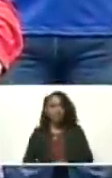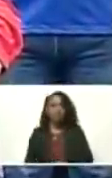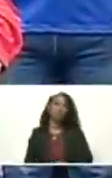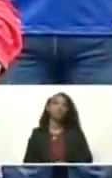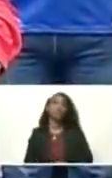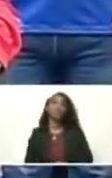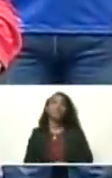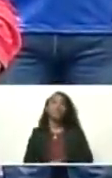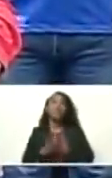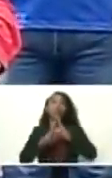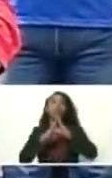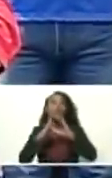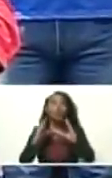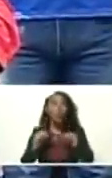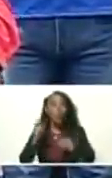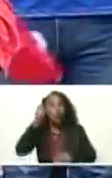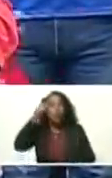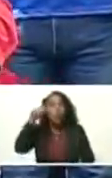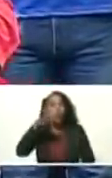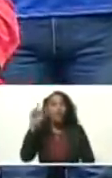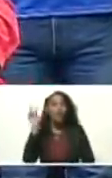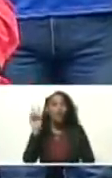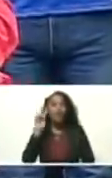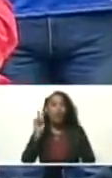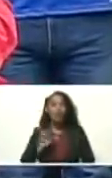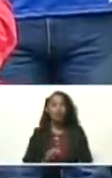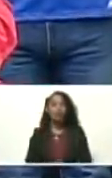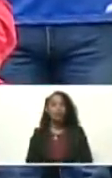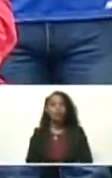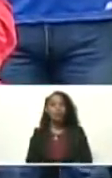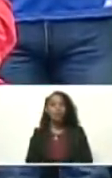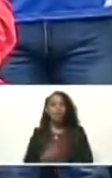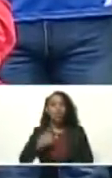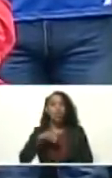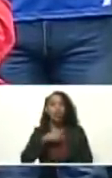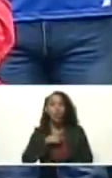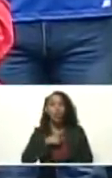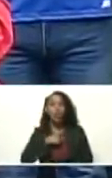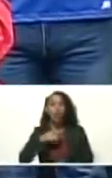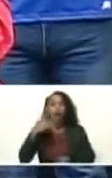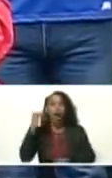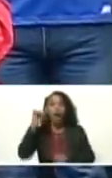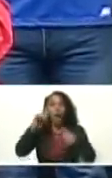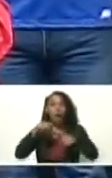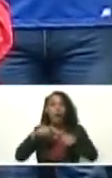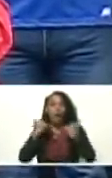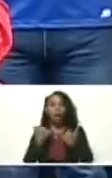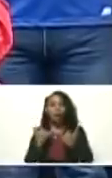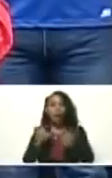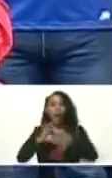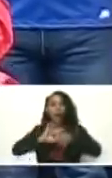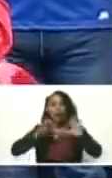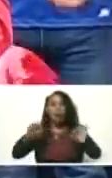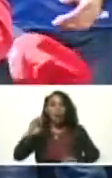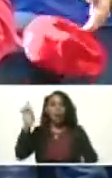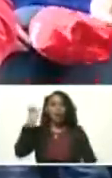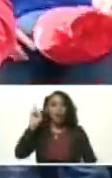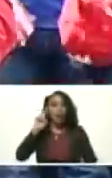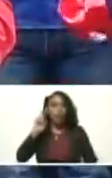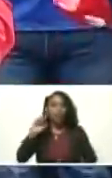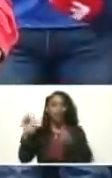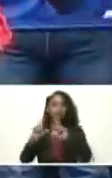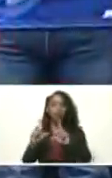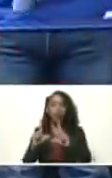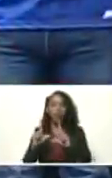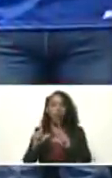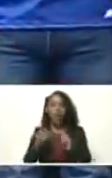a todo el pueblo de Venezuela. Estamos en cadena nacional de radio y televisión y